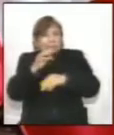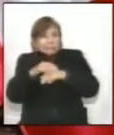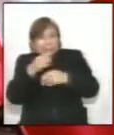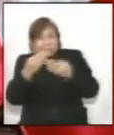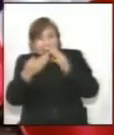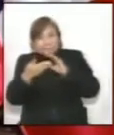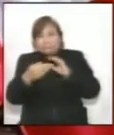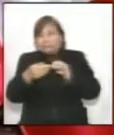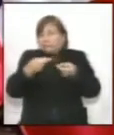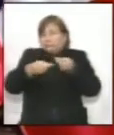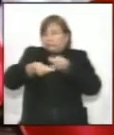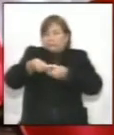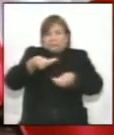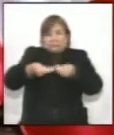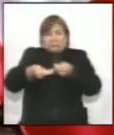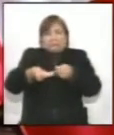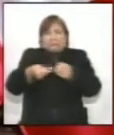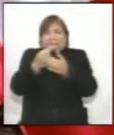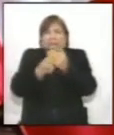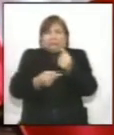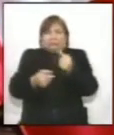o de negociación sobre el voto de confianza.